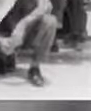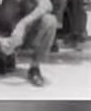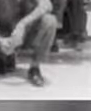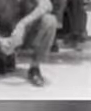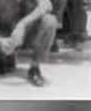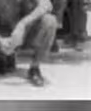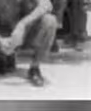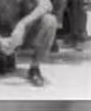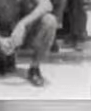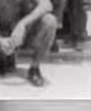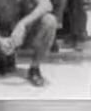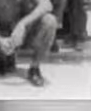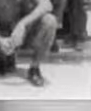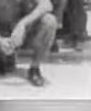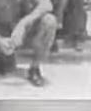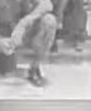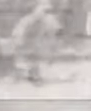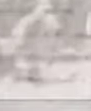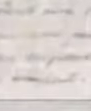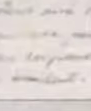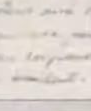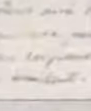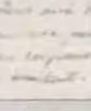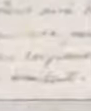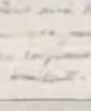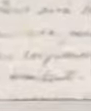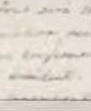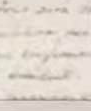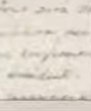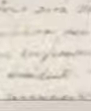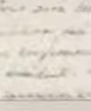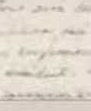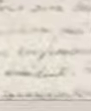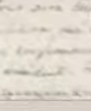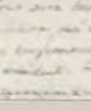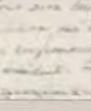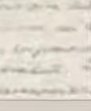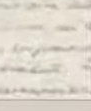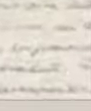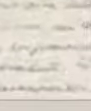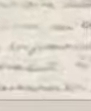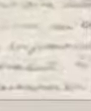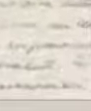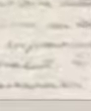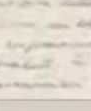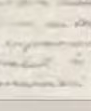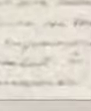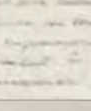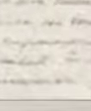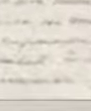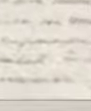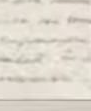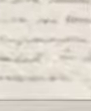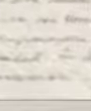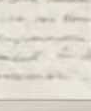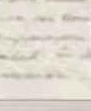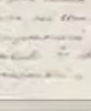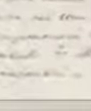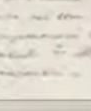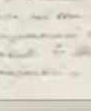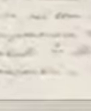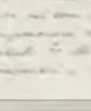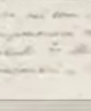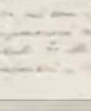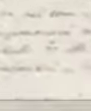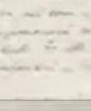aislamiento sin contacto con el resto del penal, los meses de prisión fueron para ellos fragua y escuela. Como un importante